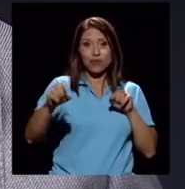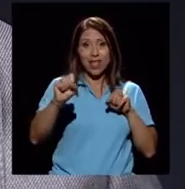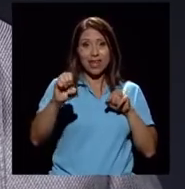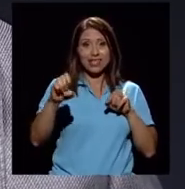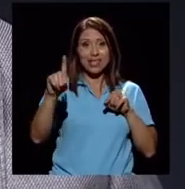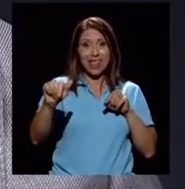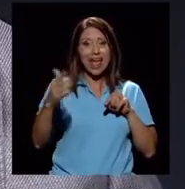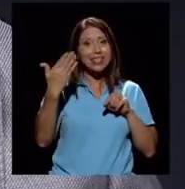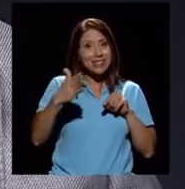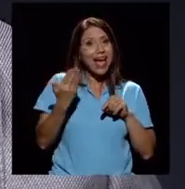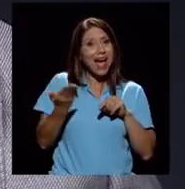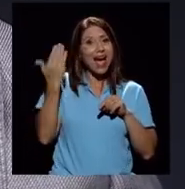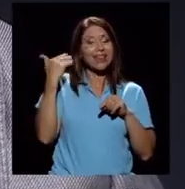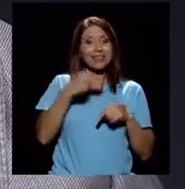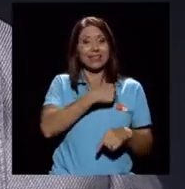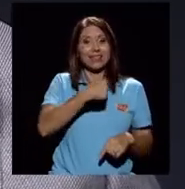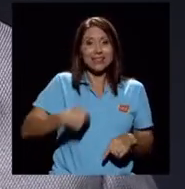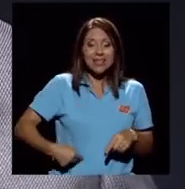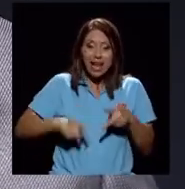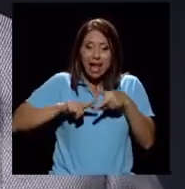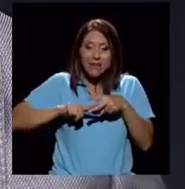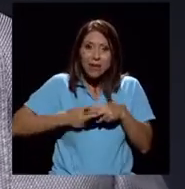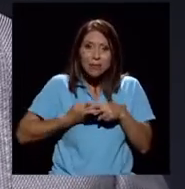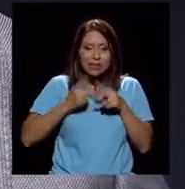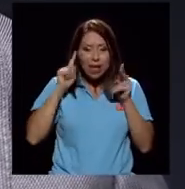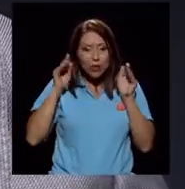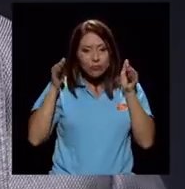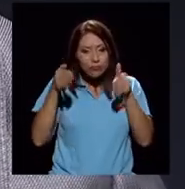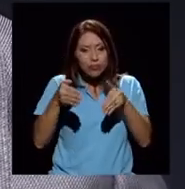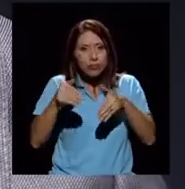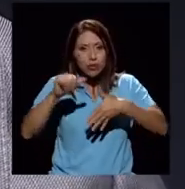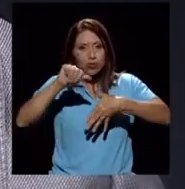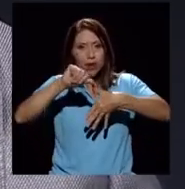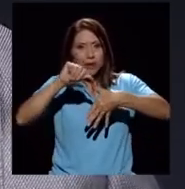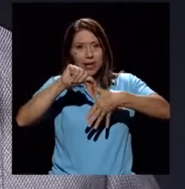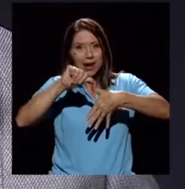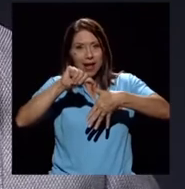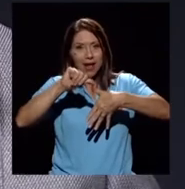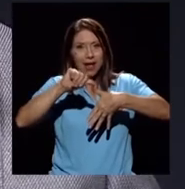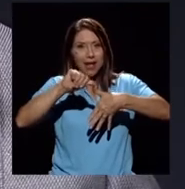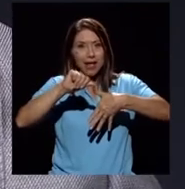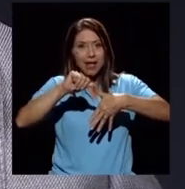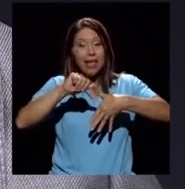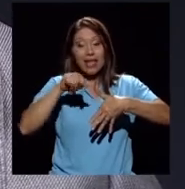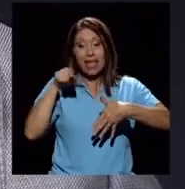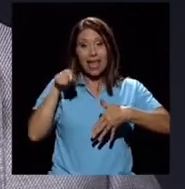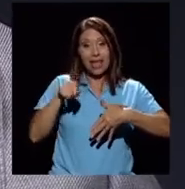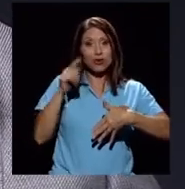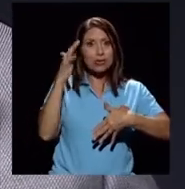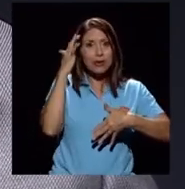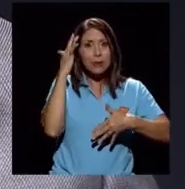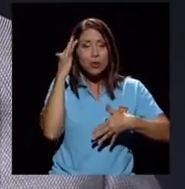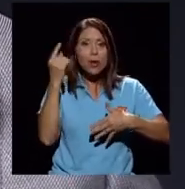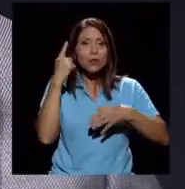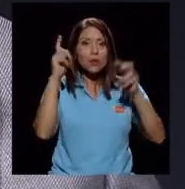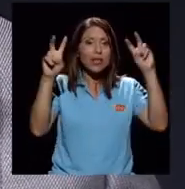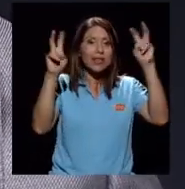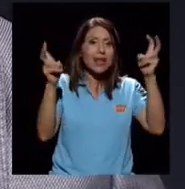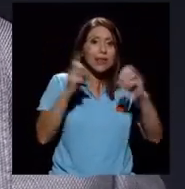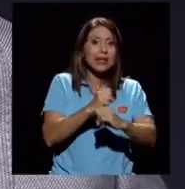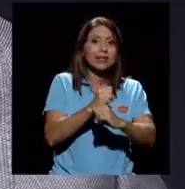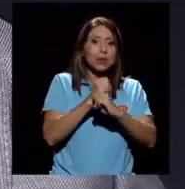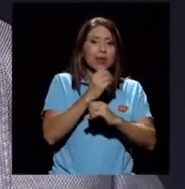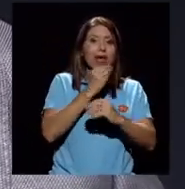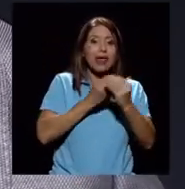agresivamente a invertir en sudamérica ellos han estado muy preocupados por todo el tema de la civilidad alimentaria